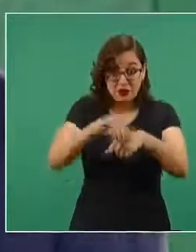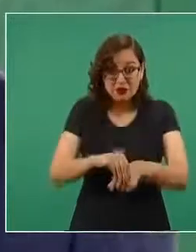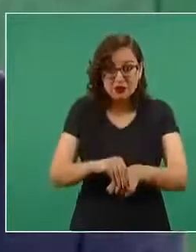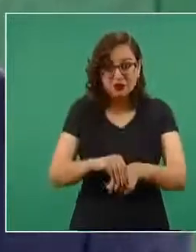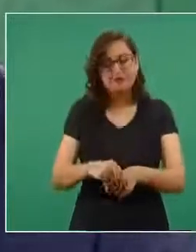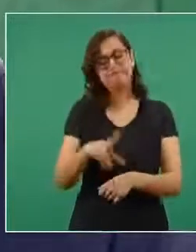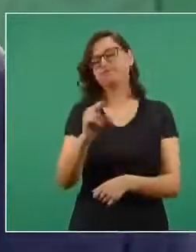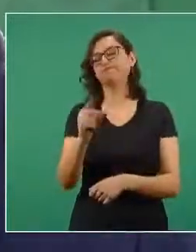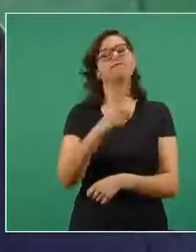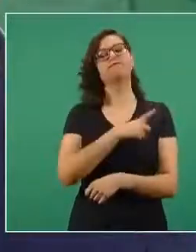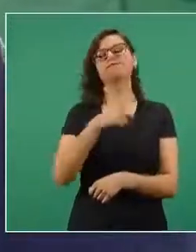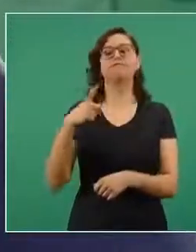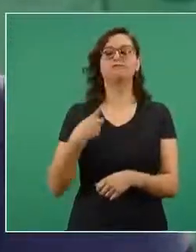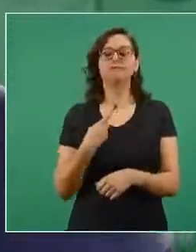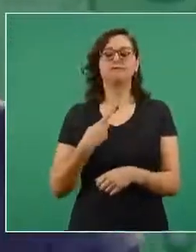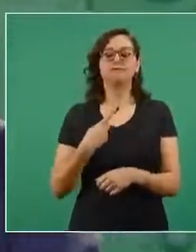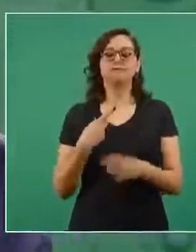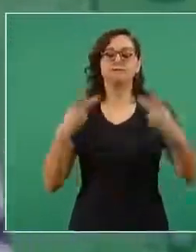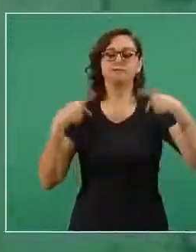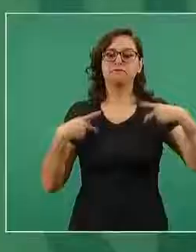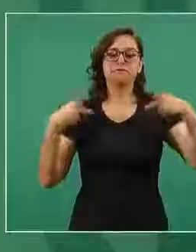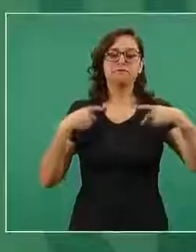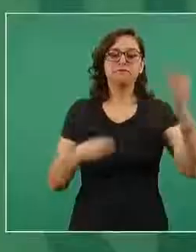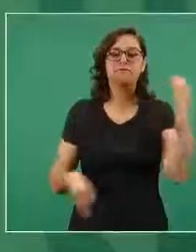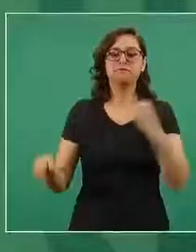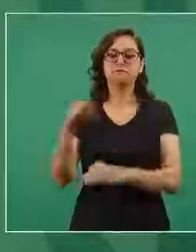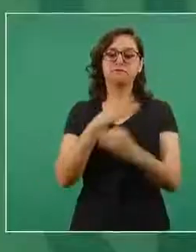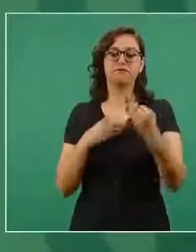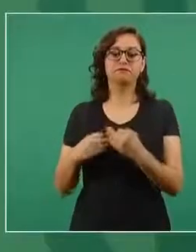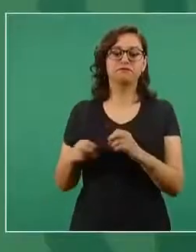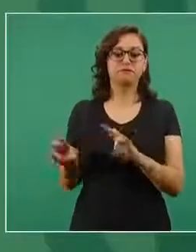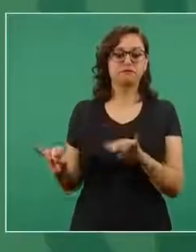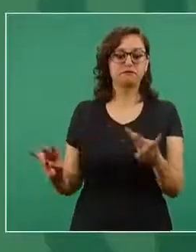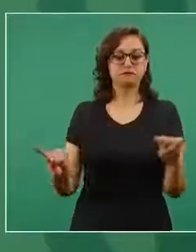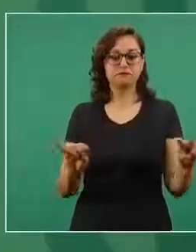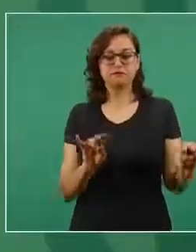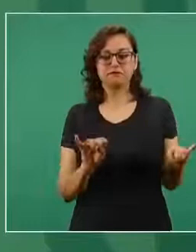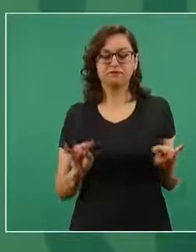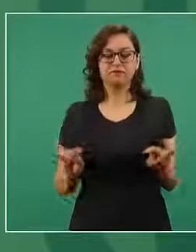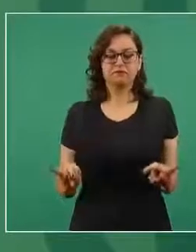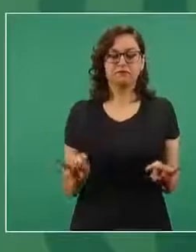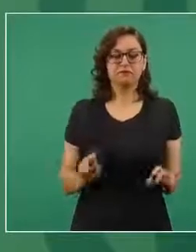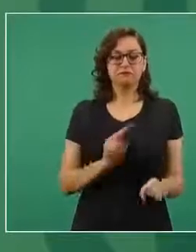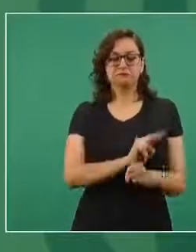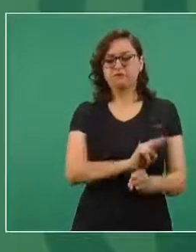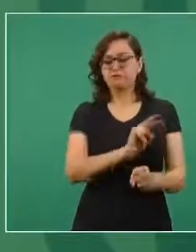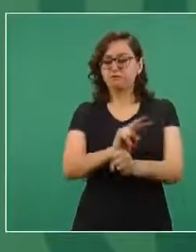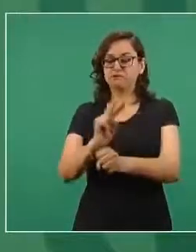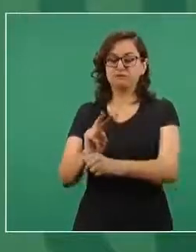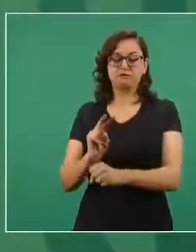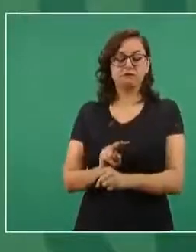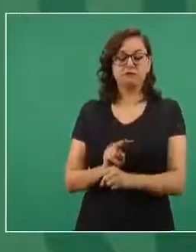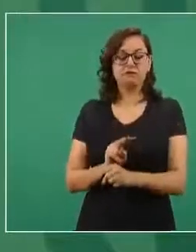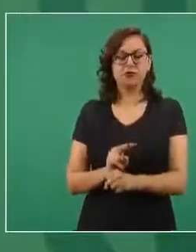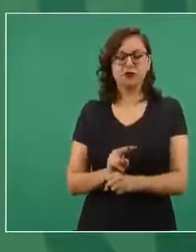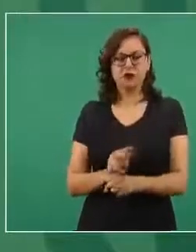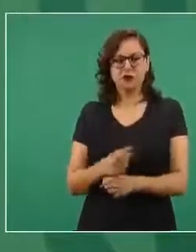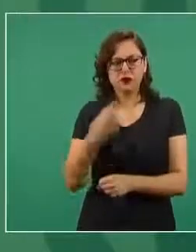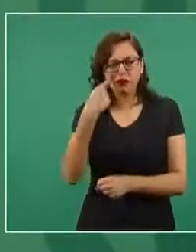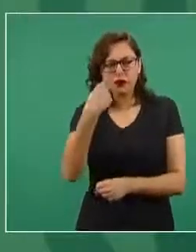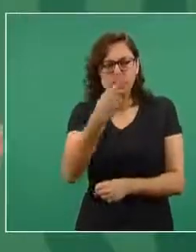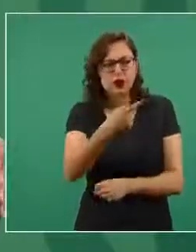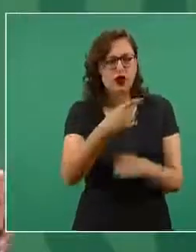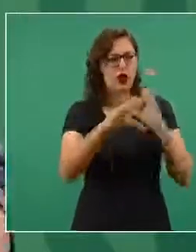y que la gente esté pendiente y que si hay